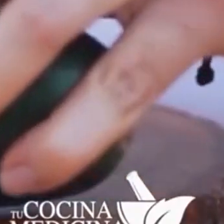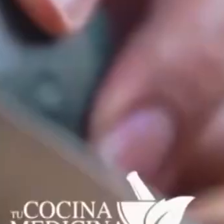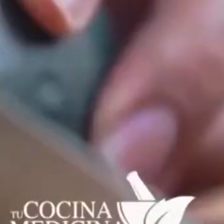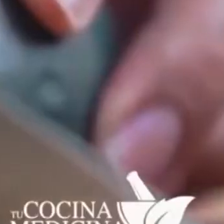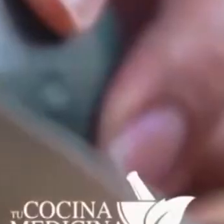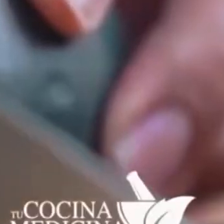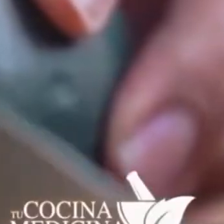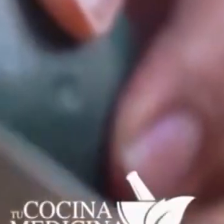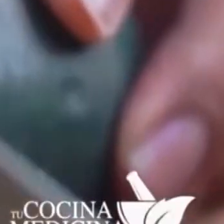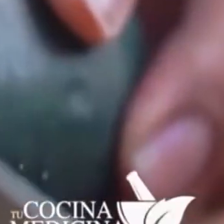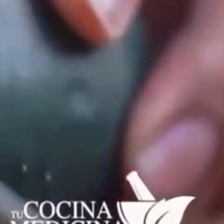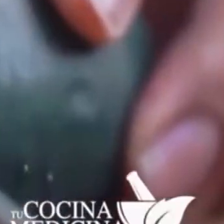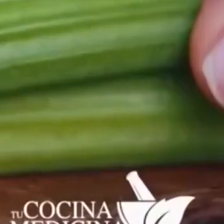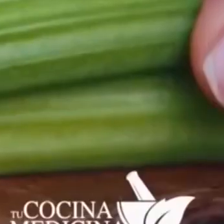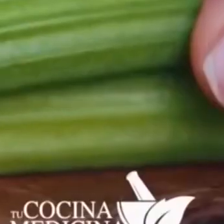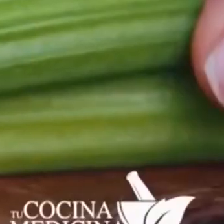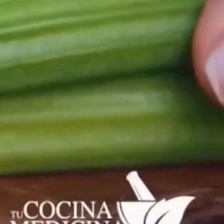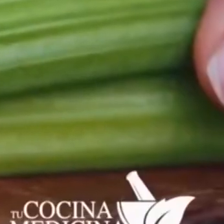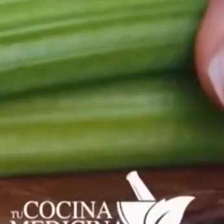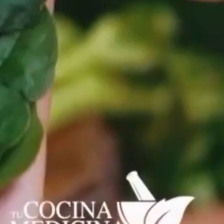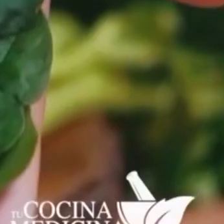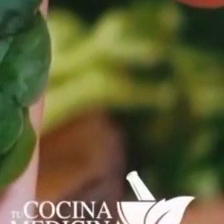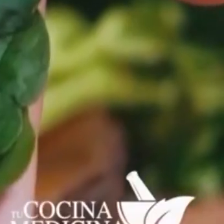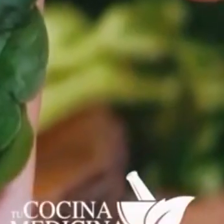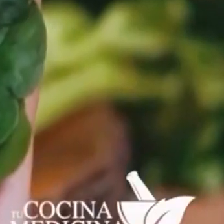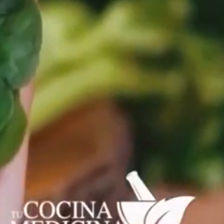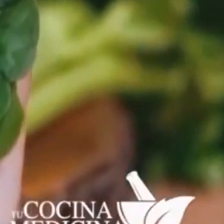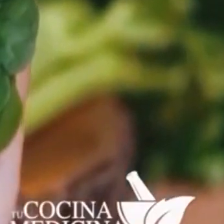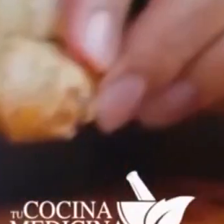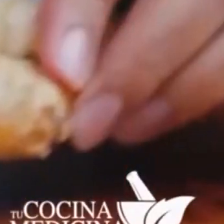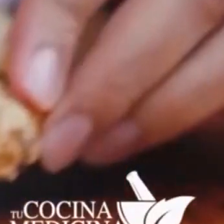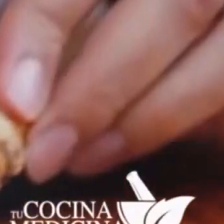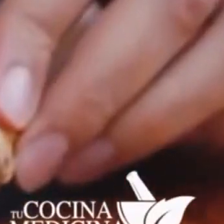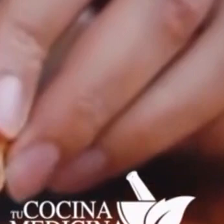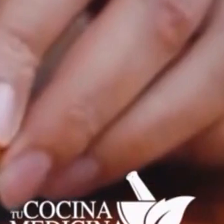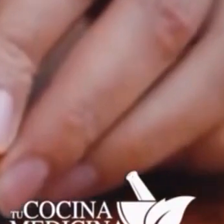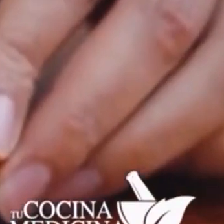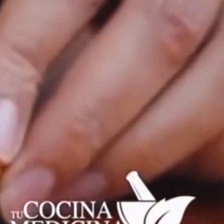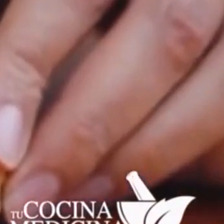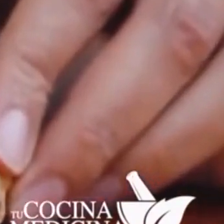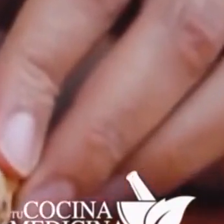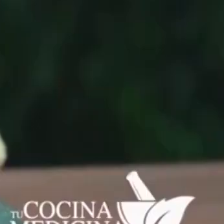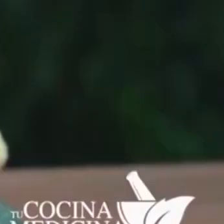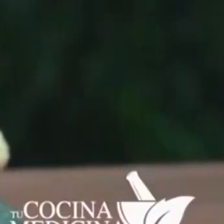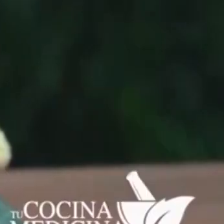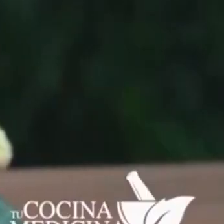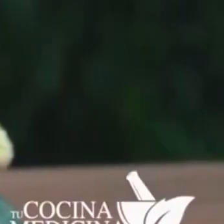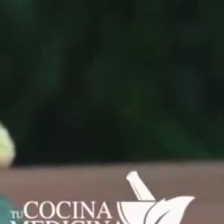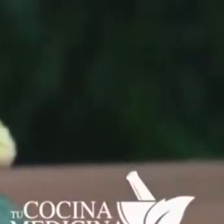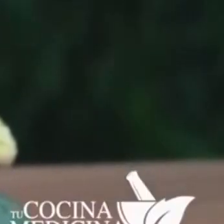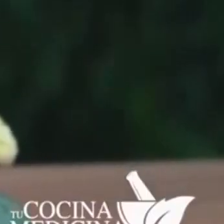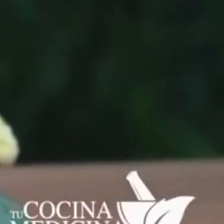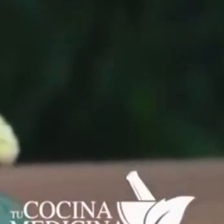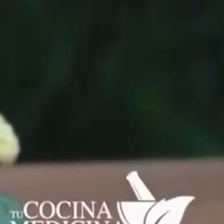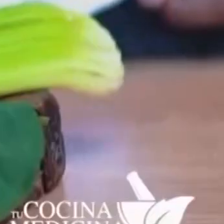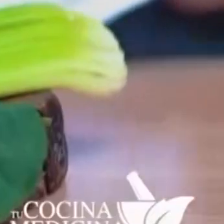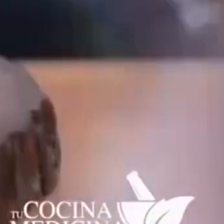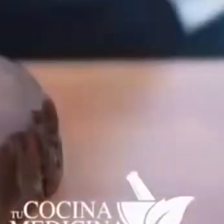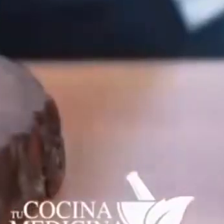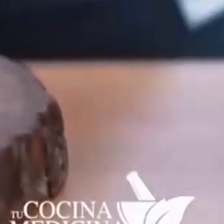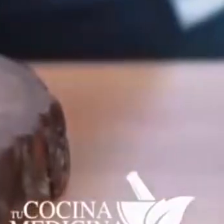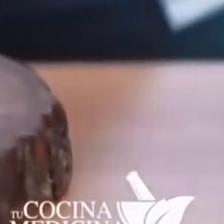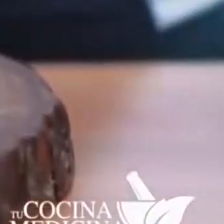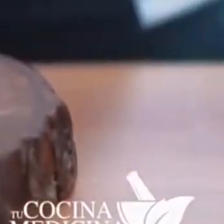Pulpa de piña, pepino, apio, espinaca, jengibre, aloe vera.